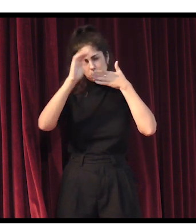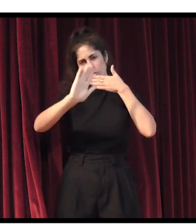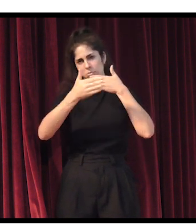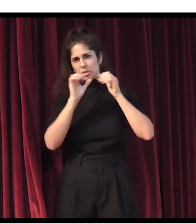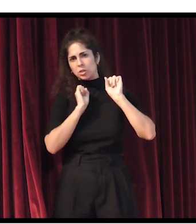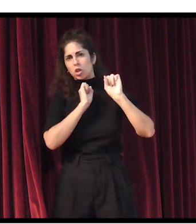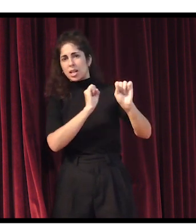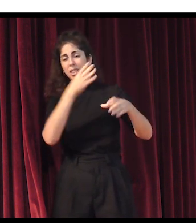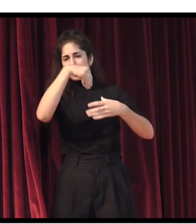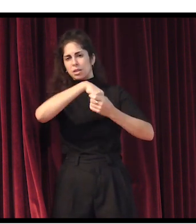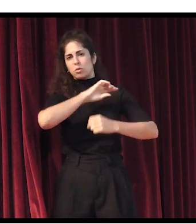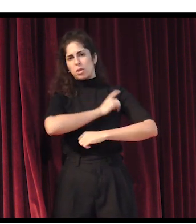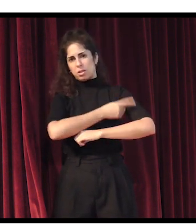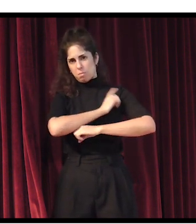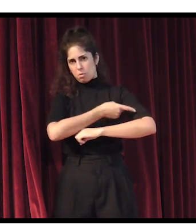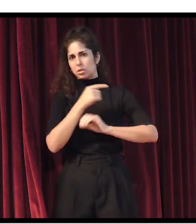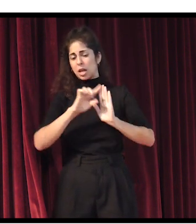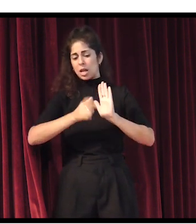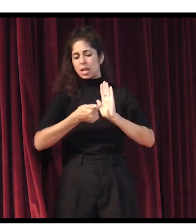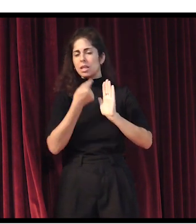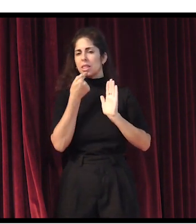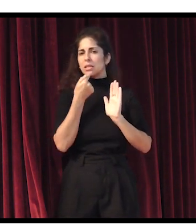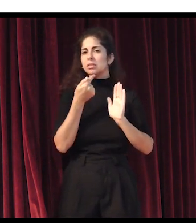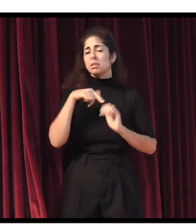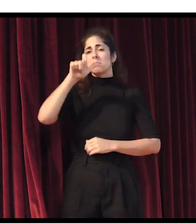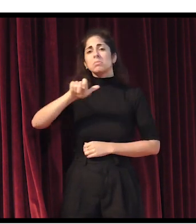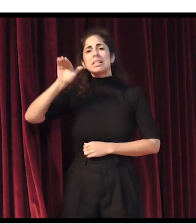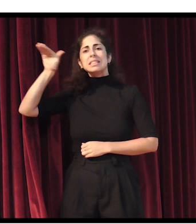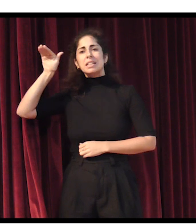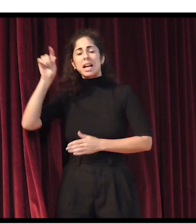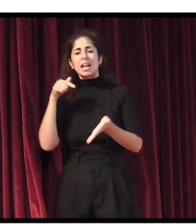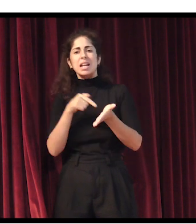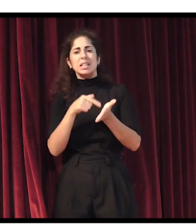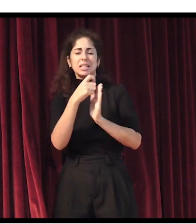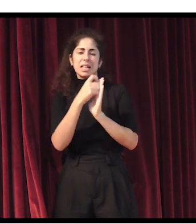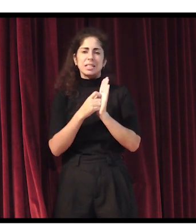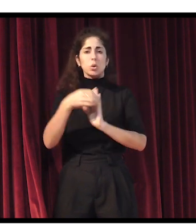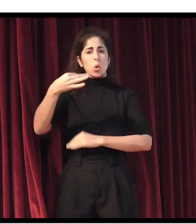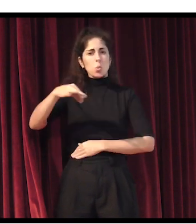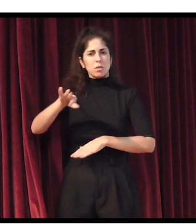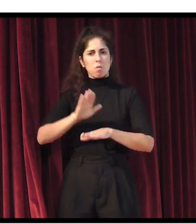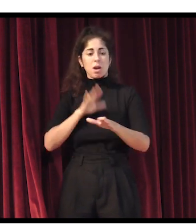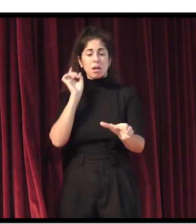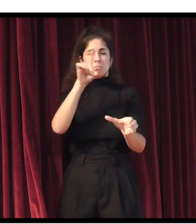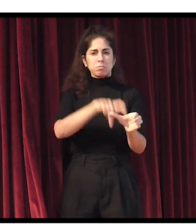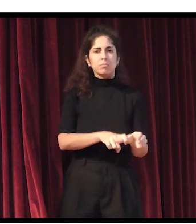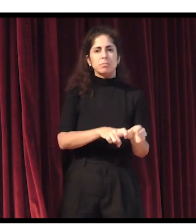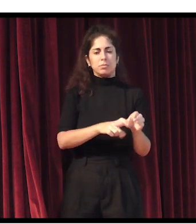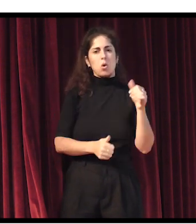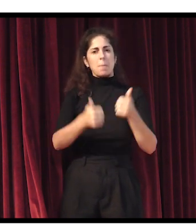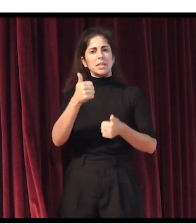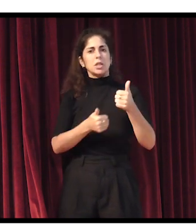nos dicen que el único requisito para que una persona extranjera participe de una competición deportiva no